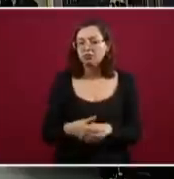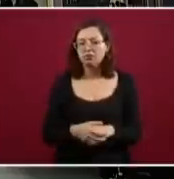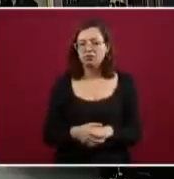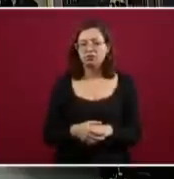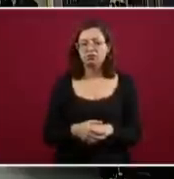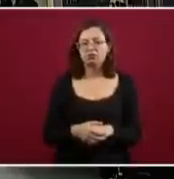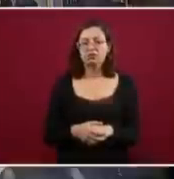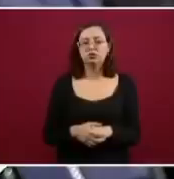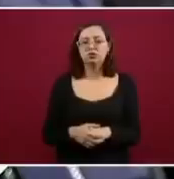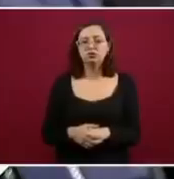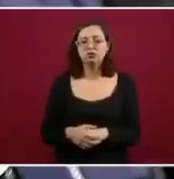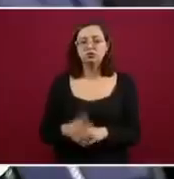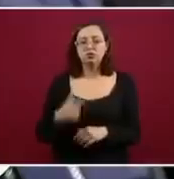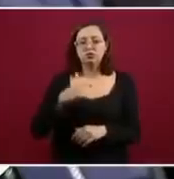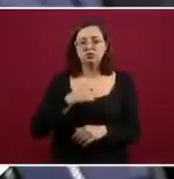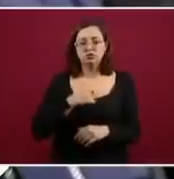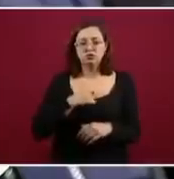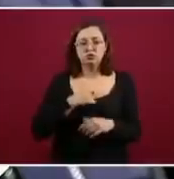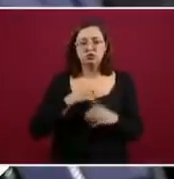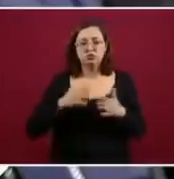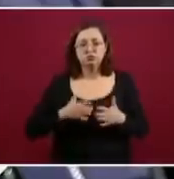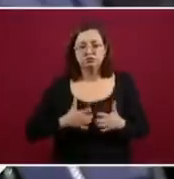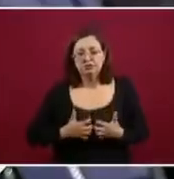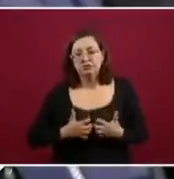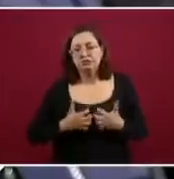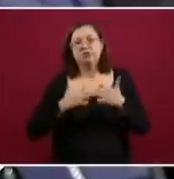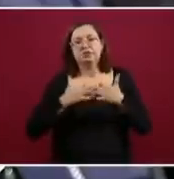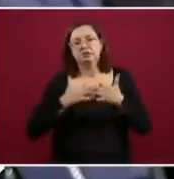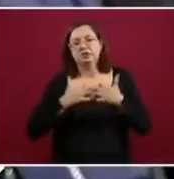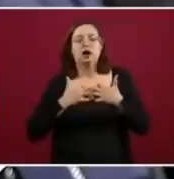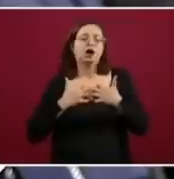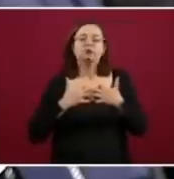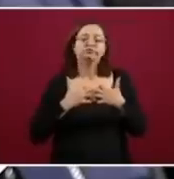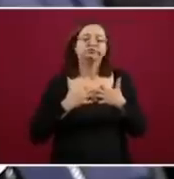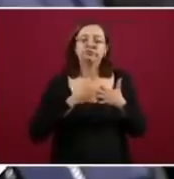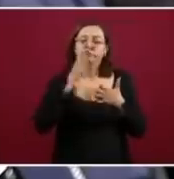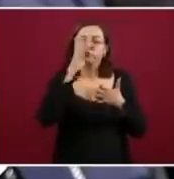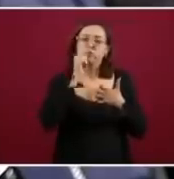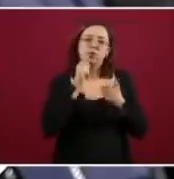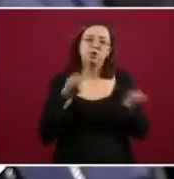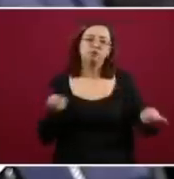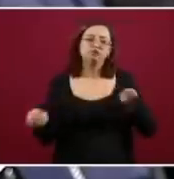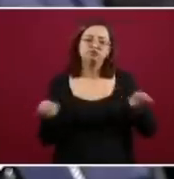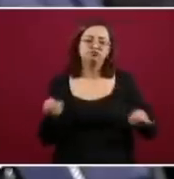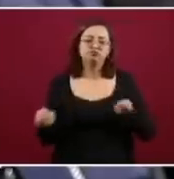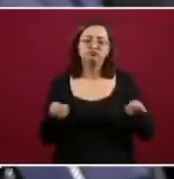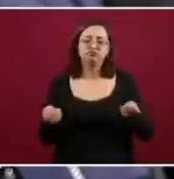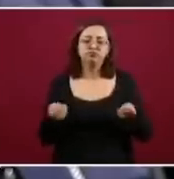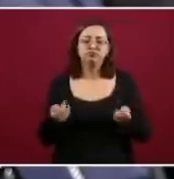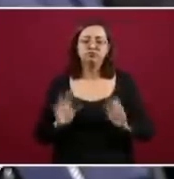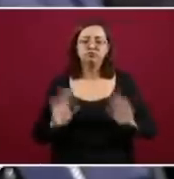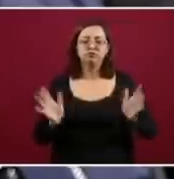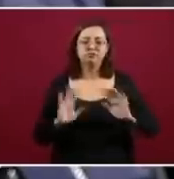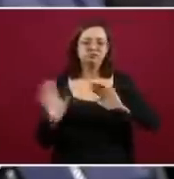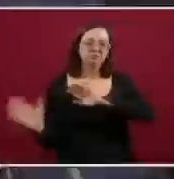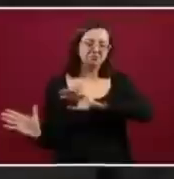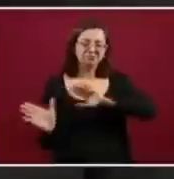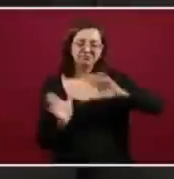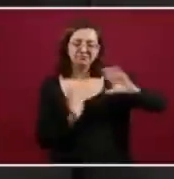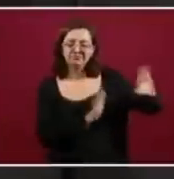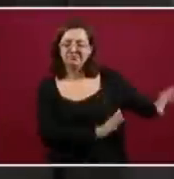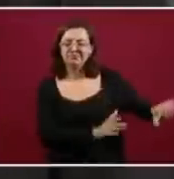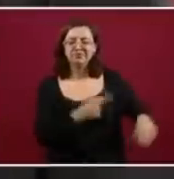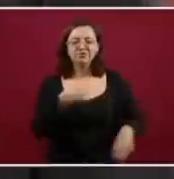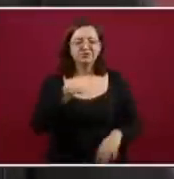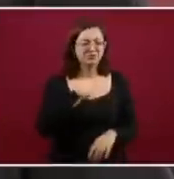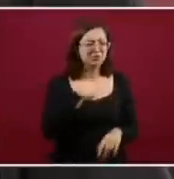los cuestionamientos al gobierno no pues no podría yo hacer nada pero como tengo mi conciencia